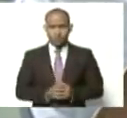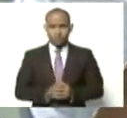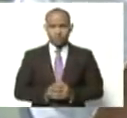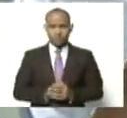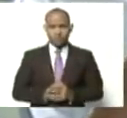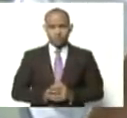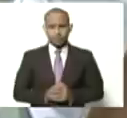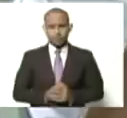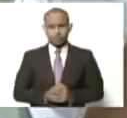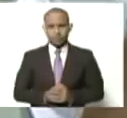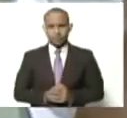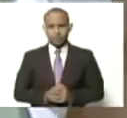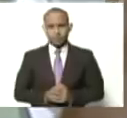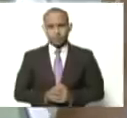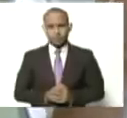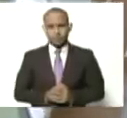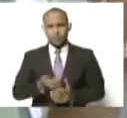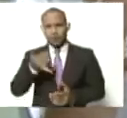Grillet Álvarez,